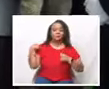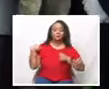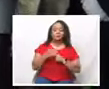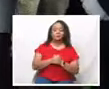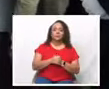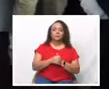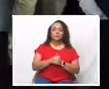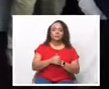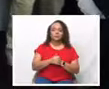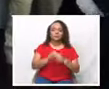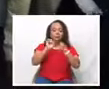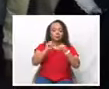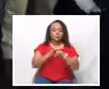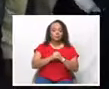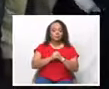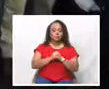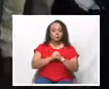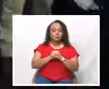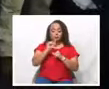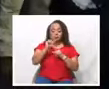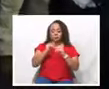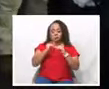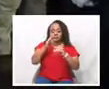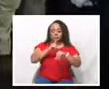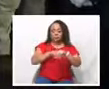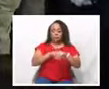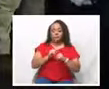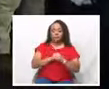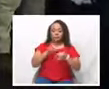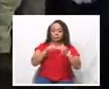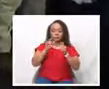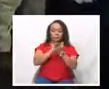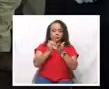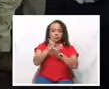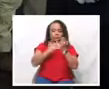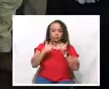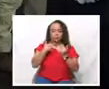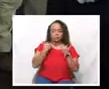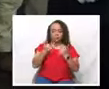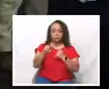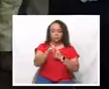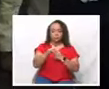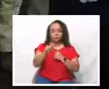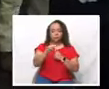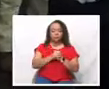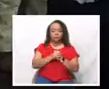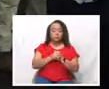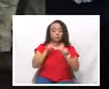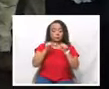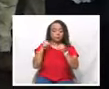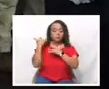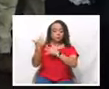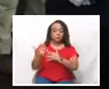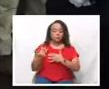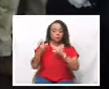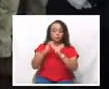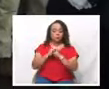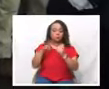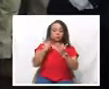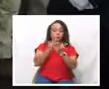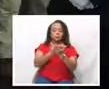incluso se podría tomar un poco más, pero es parte de lo que tenemos acá, compañeros, mientras seguimos a la espera de la